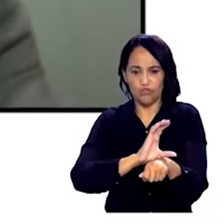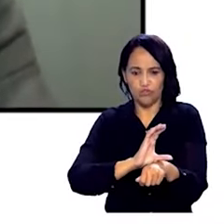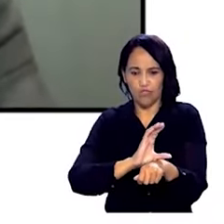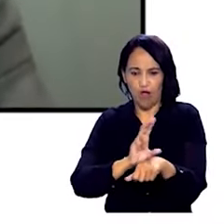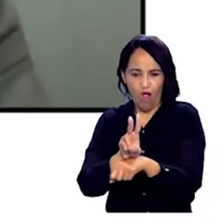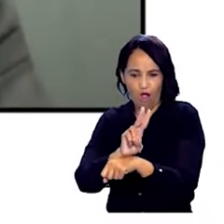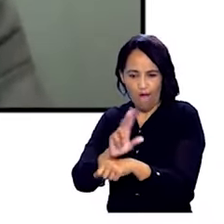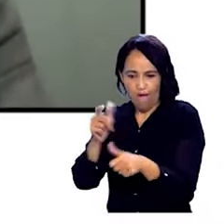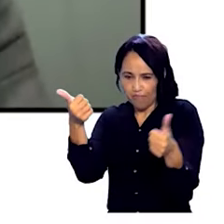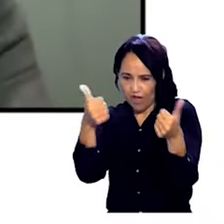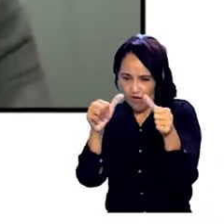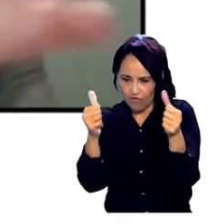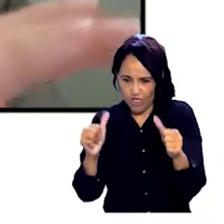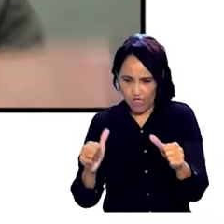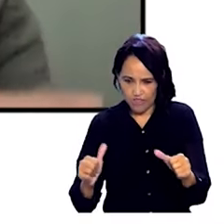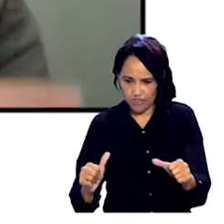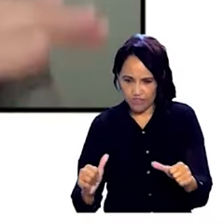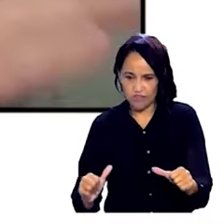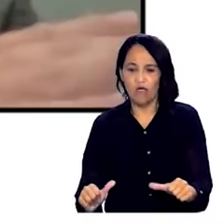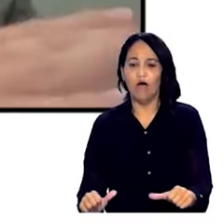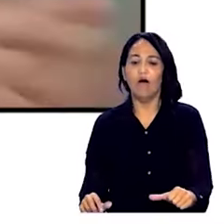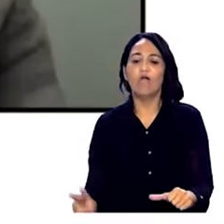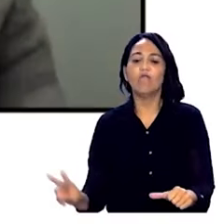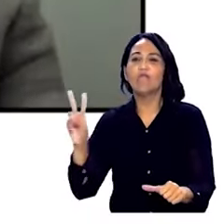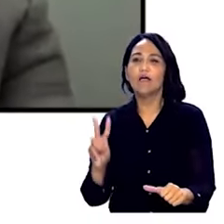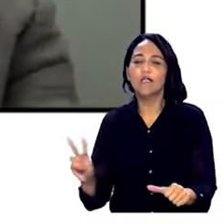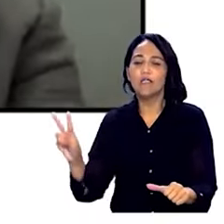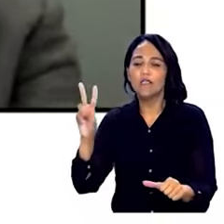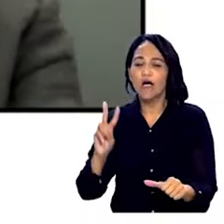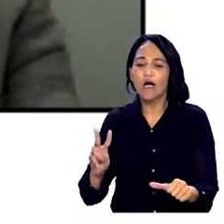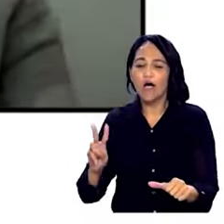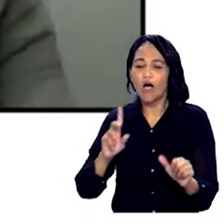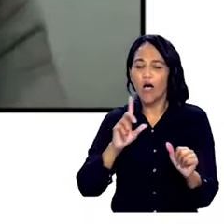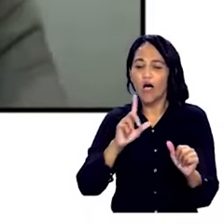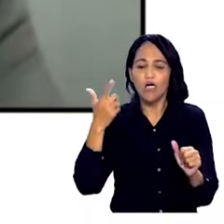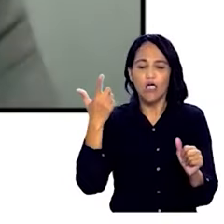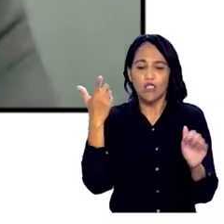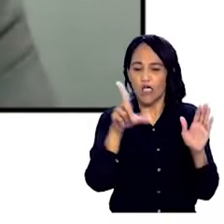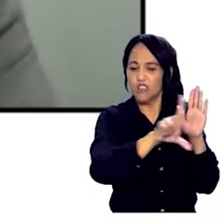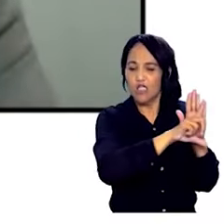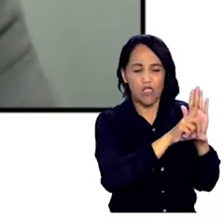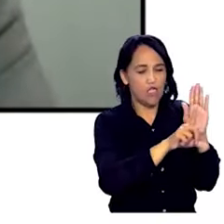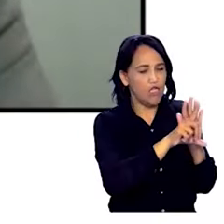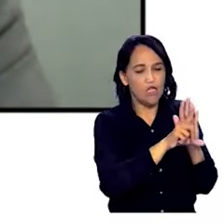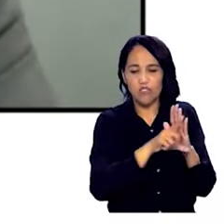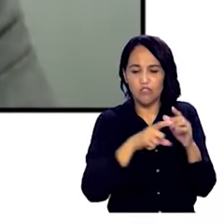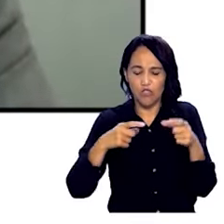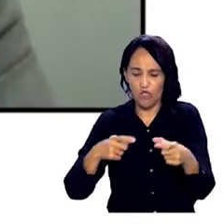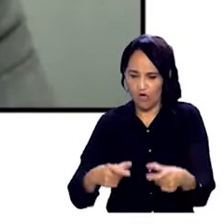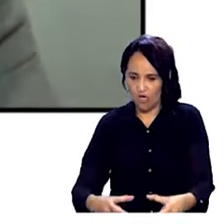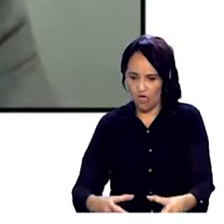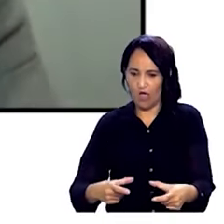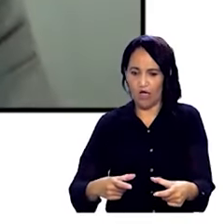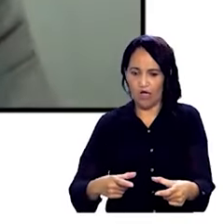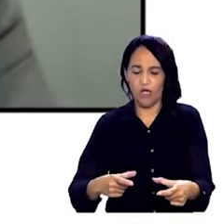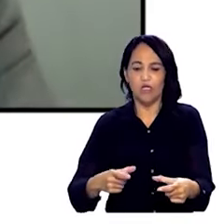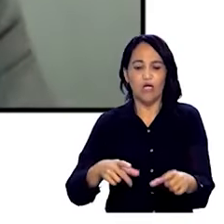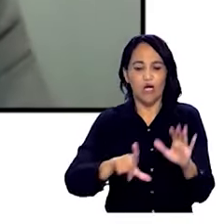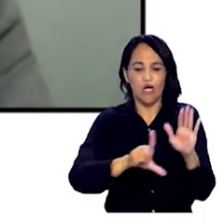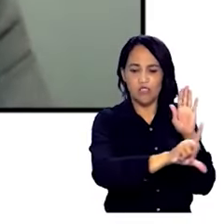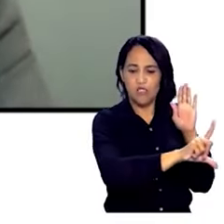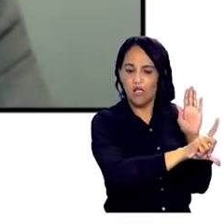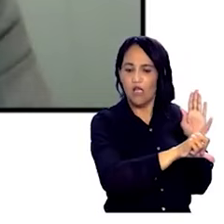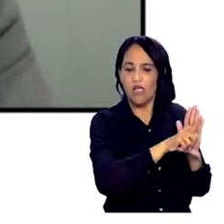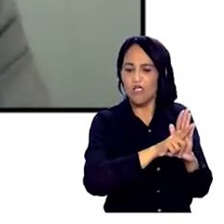lases de fondo lases locales lases municipales respecto de la constitución Nacional el control constitucional